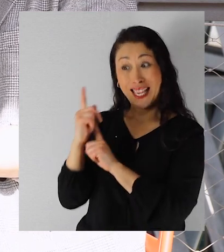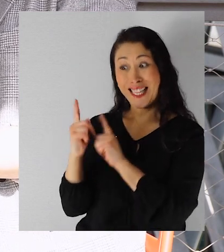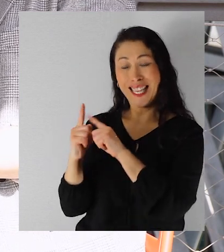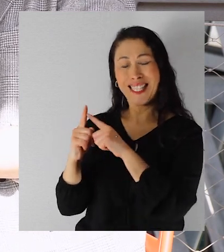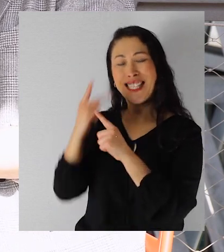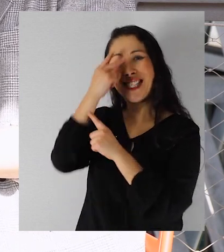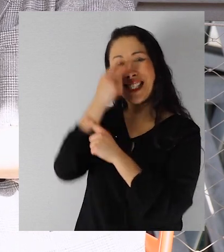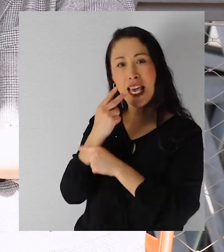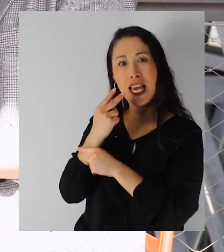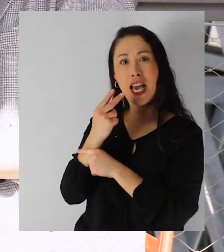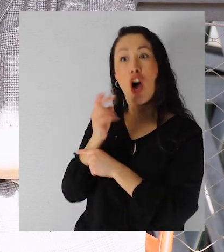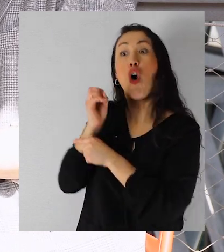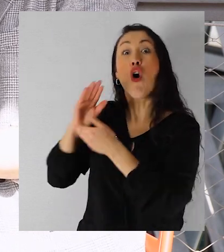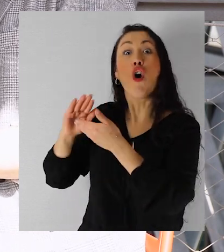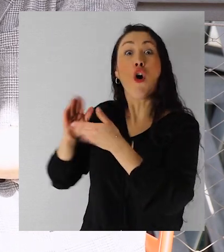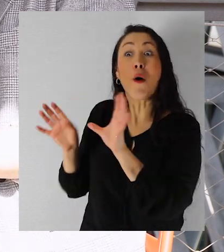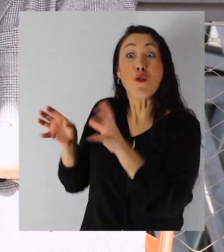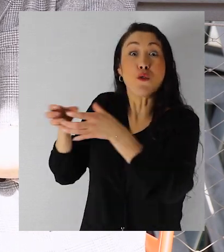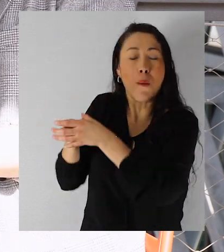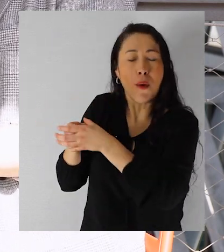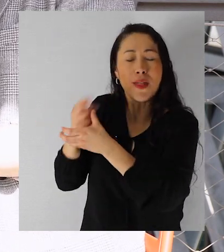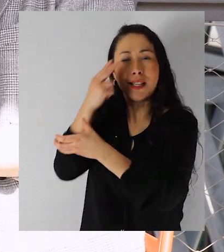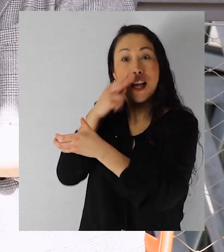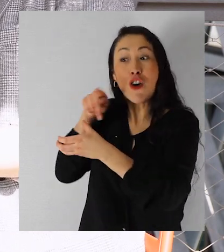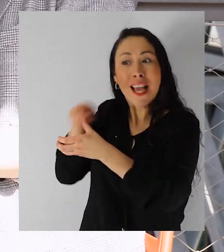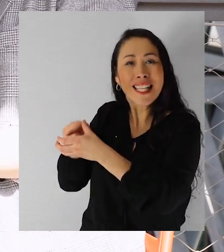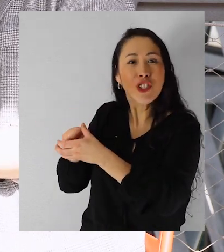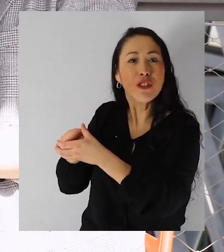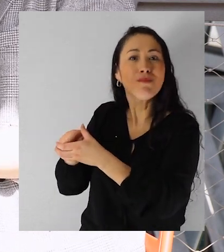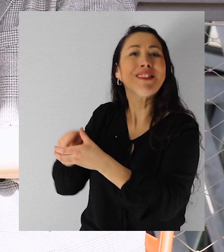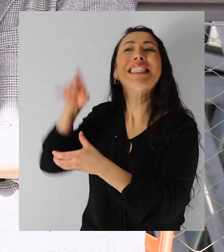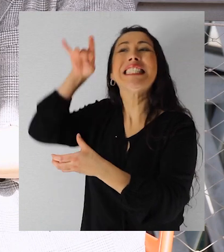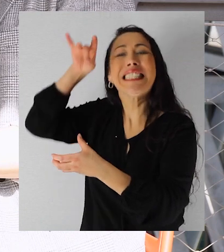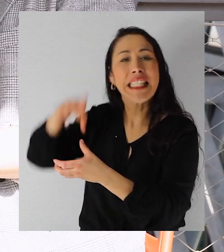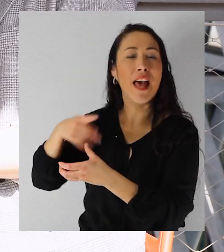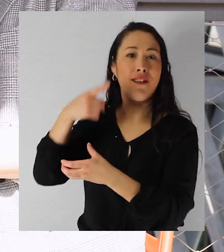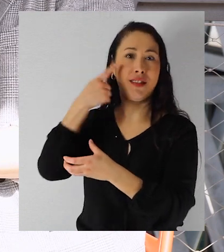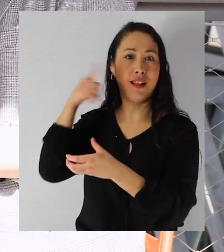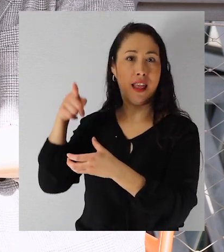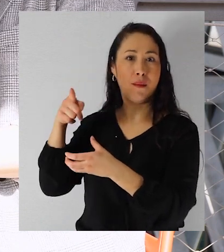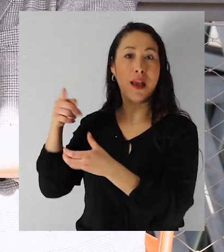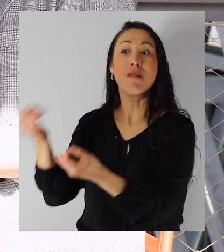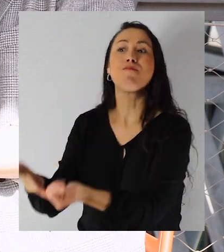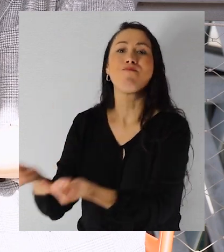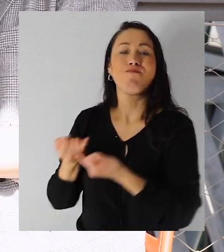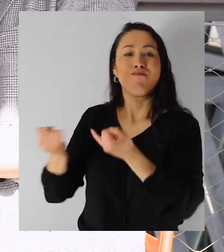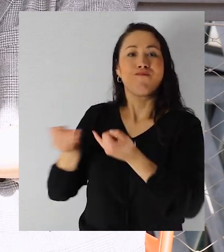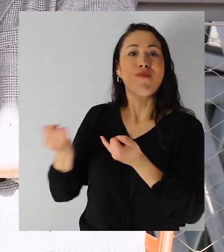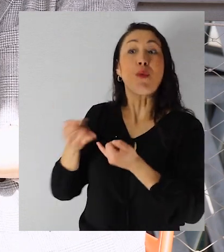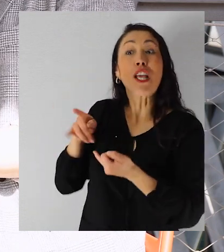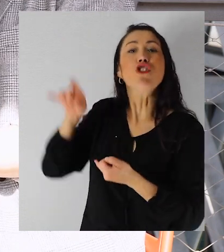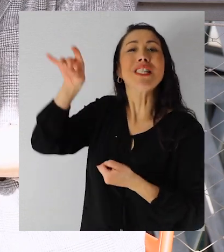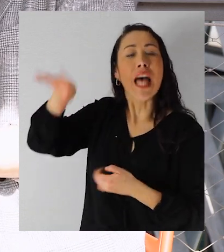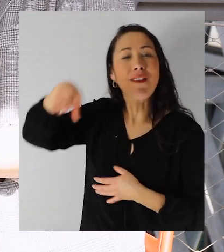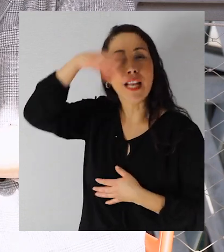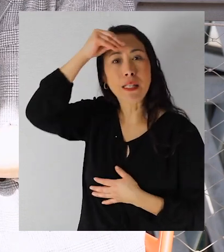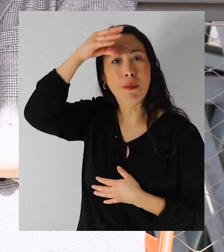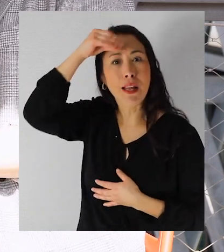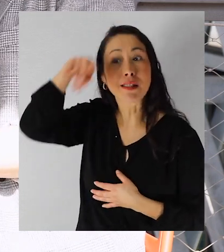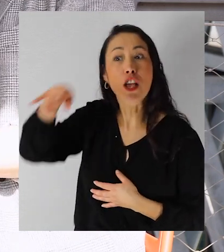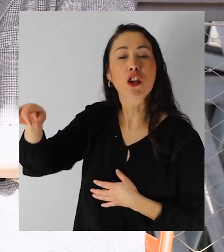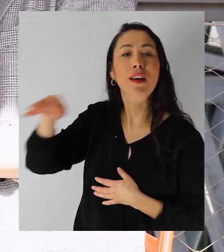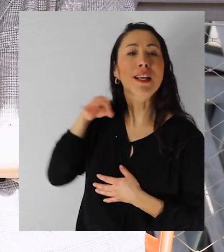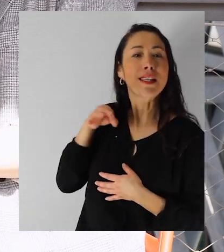voces, te puede decir cómo hacerlo para que funcione para ellos y para ellas? Yo creo que ahí está la clave, sí,